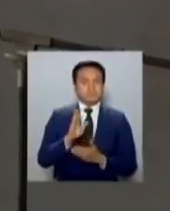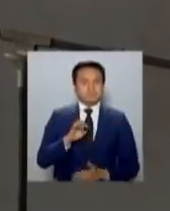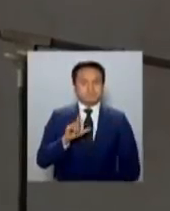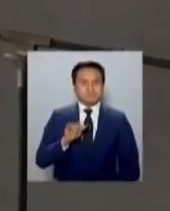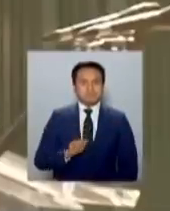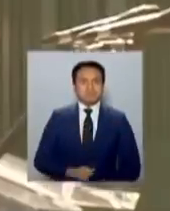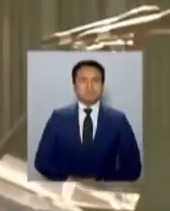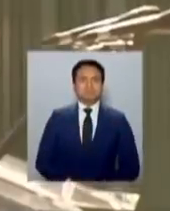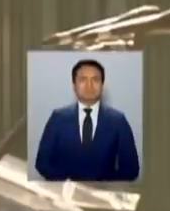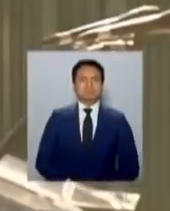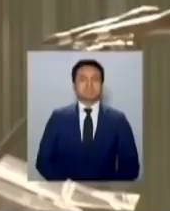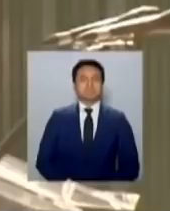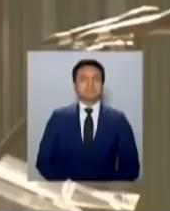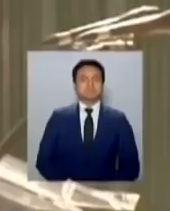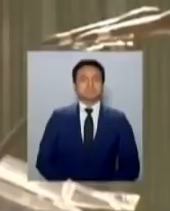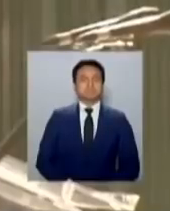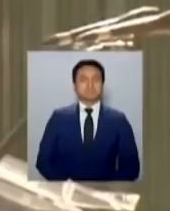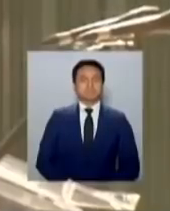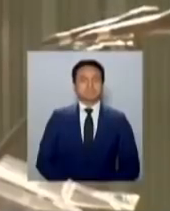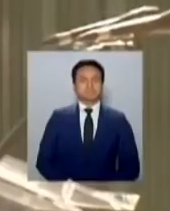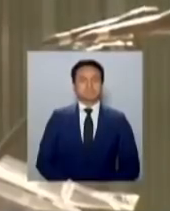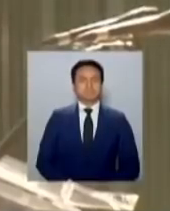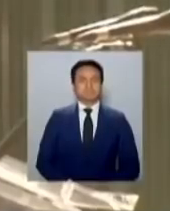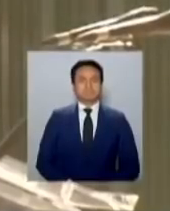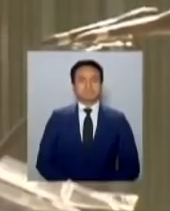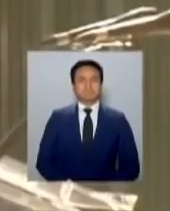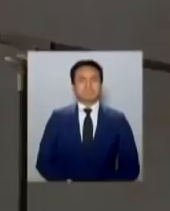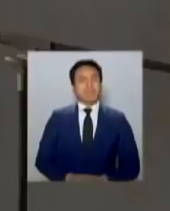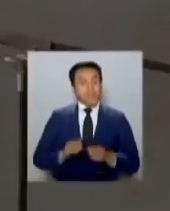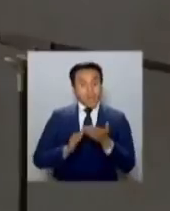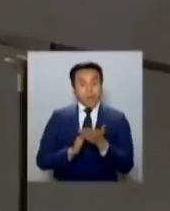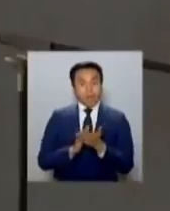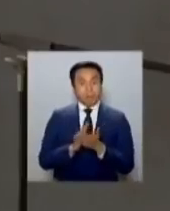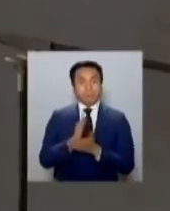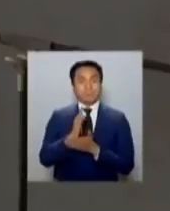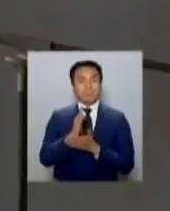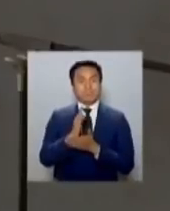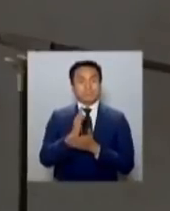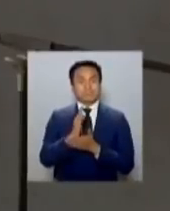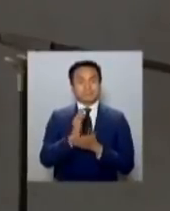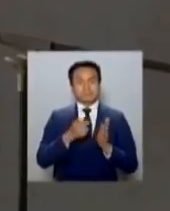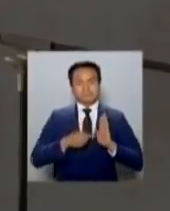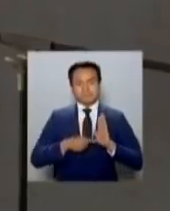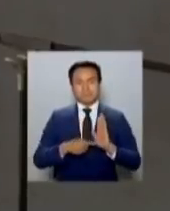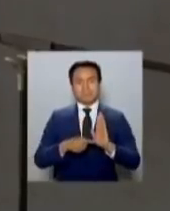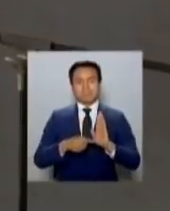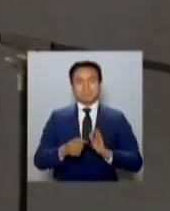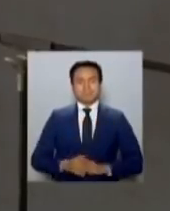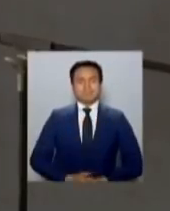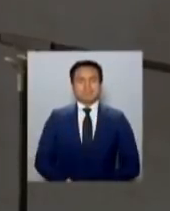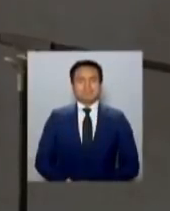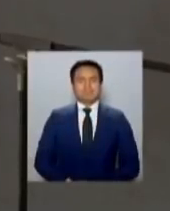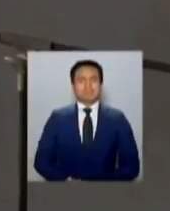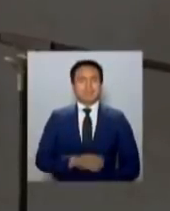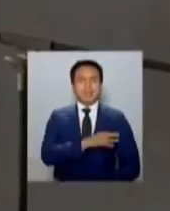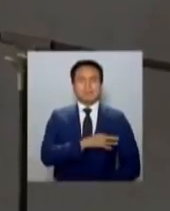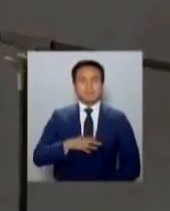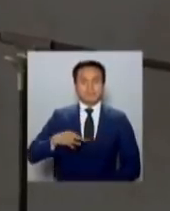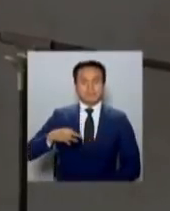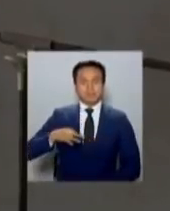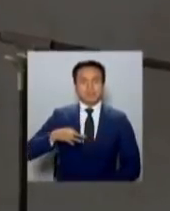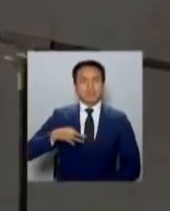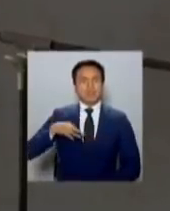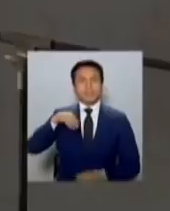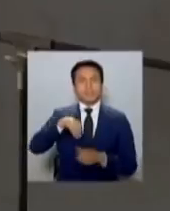Grau también lo conoció cuando trabajaba en el Comité Asesor Académico de Gabriel Boric, y que ahí interactuó bastante y que tiene mucho conocimiento de fondo.